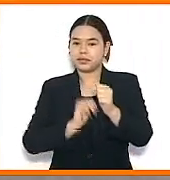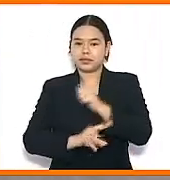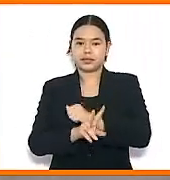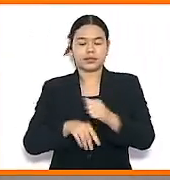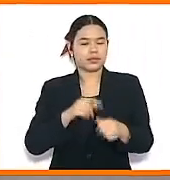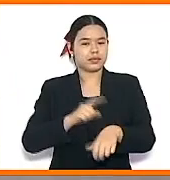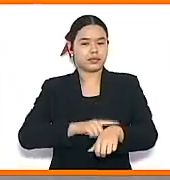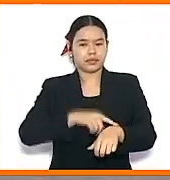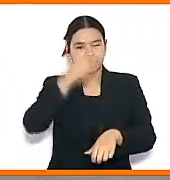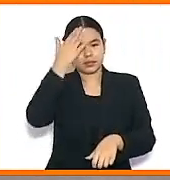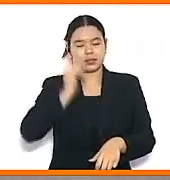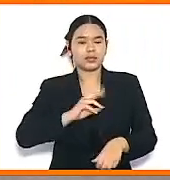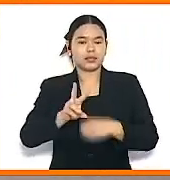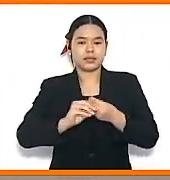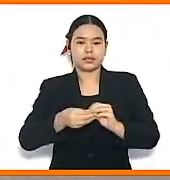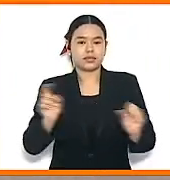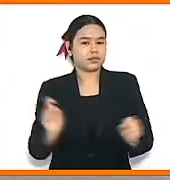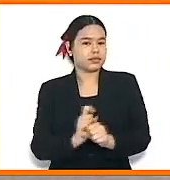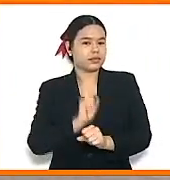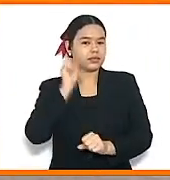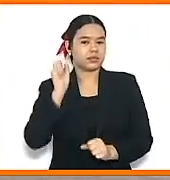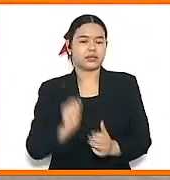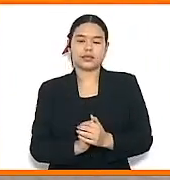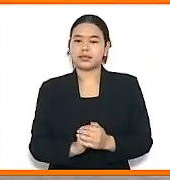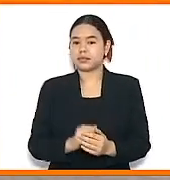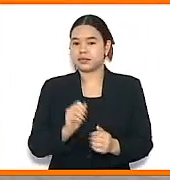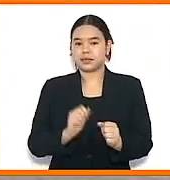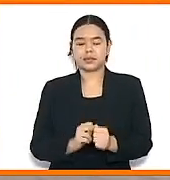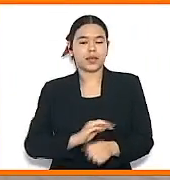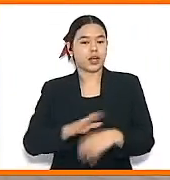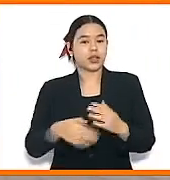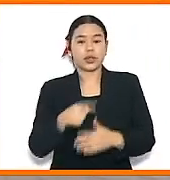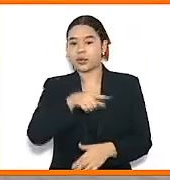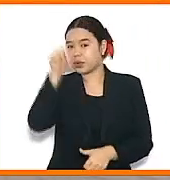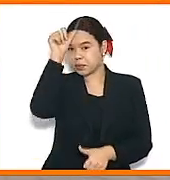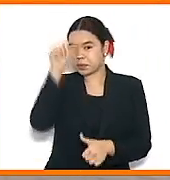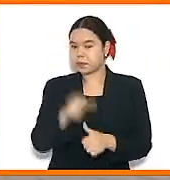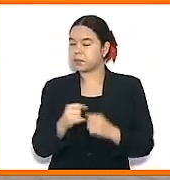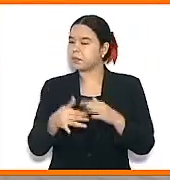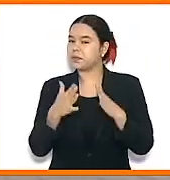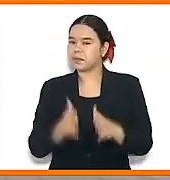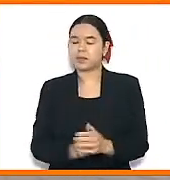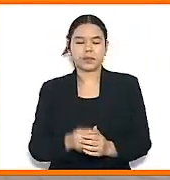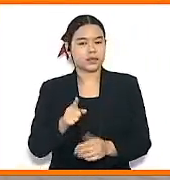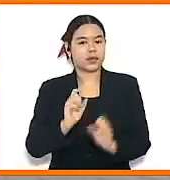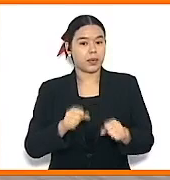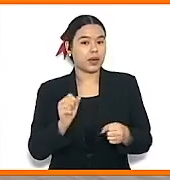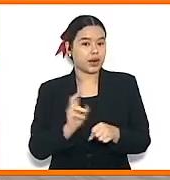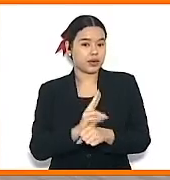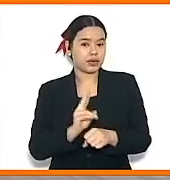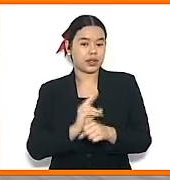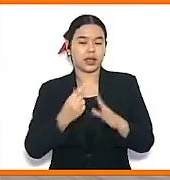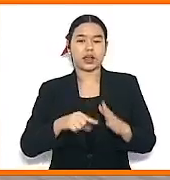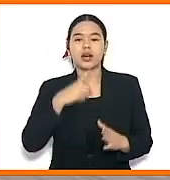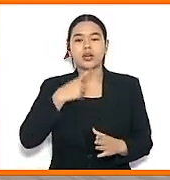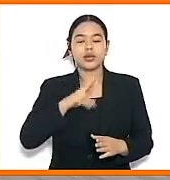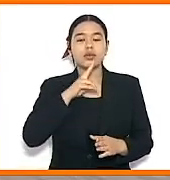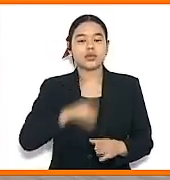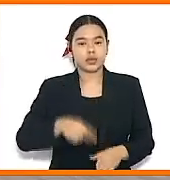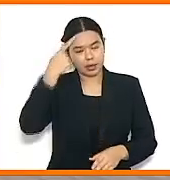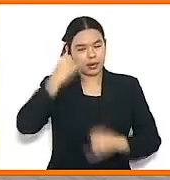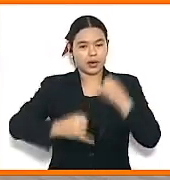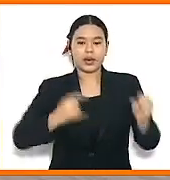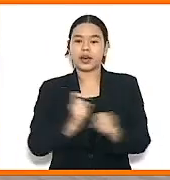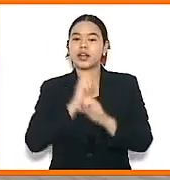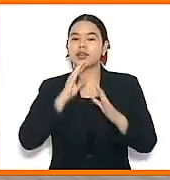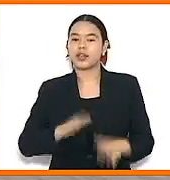conocer cuáles van a ser esos dos números afortunados ganadores. Recuerda, querido jugador, que puedes utilizar la guía Catracha para que juegues y ganes a lo